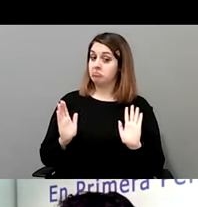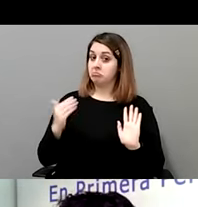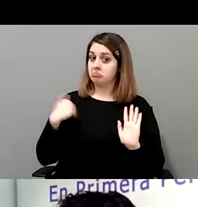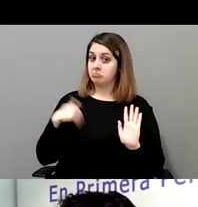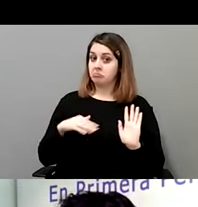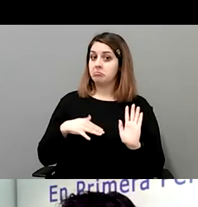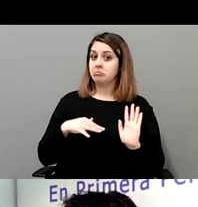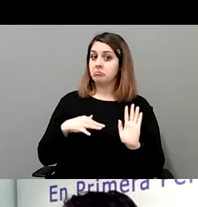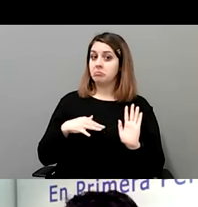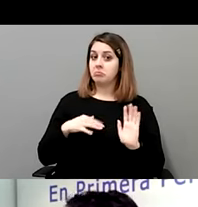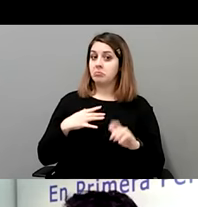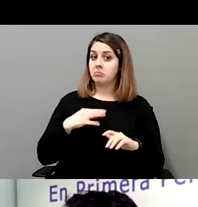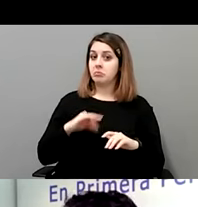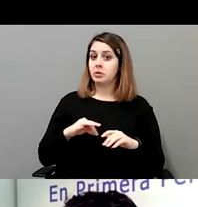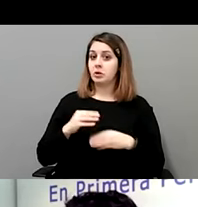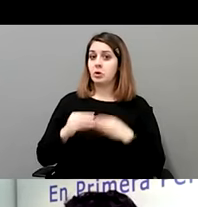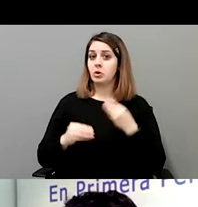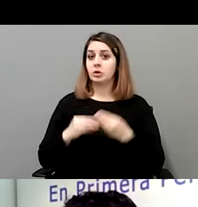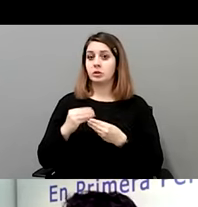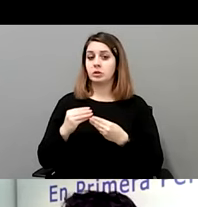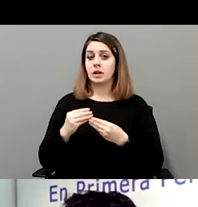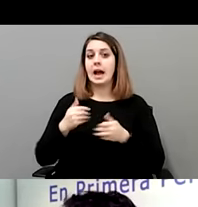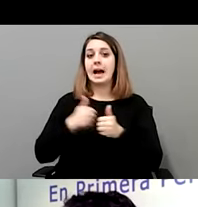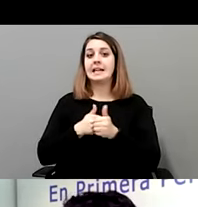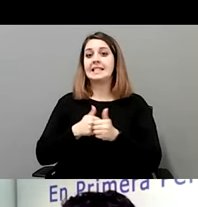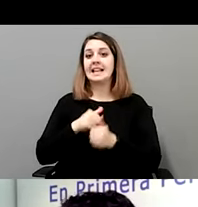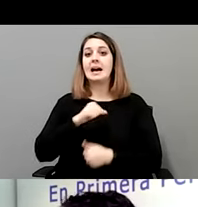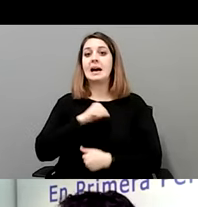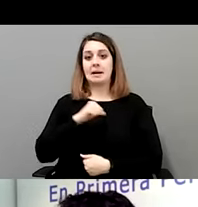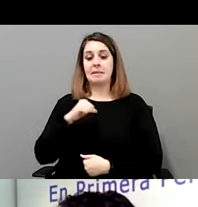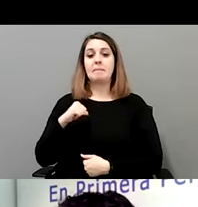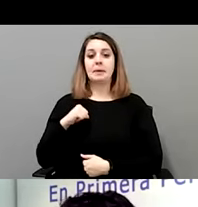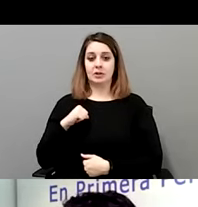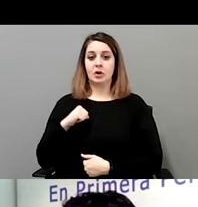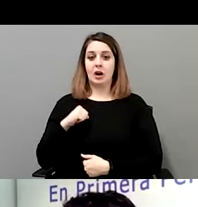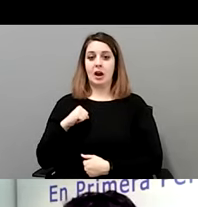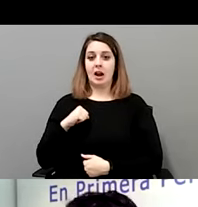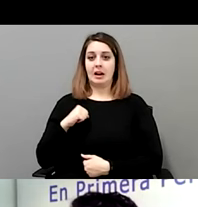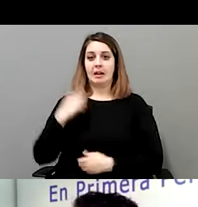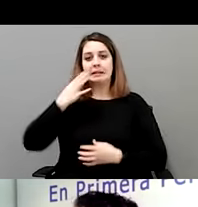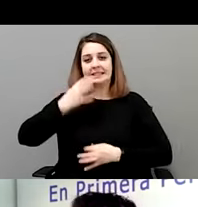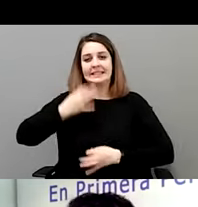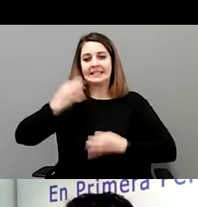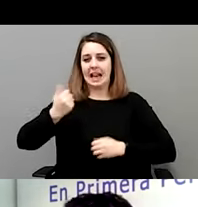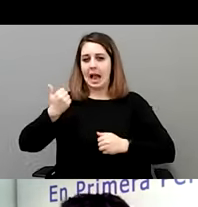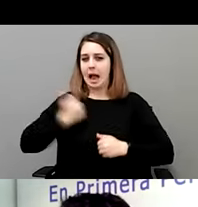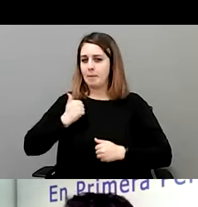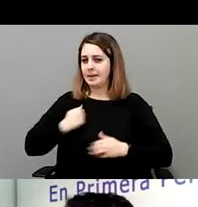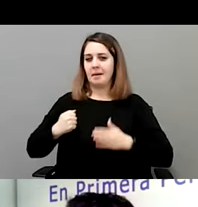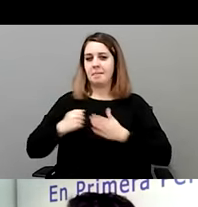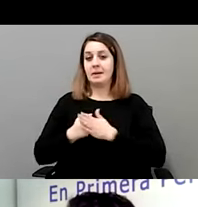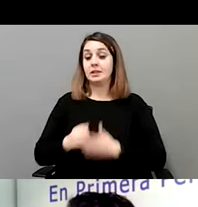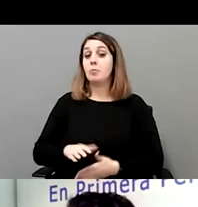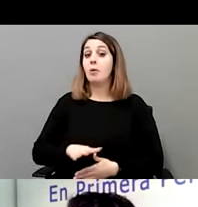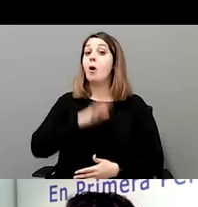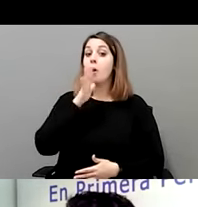puedo utilizar la asistencia personal realmente, ¿no? Porque